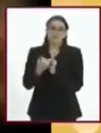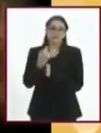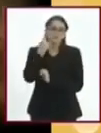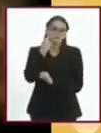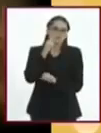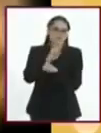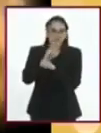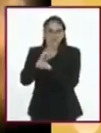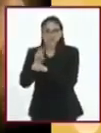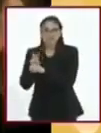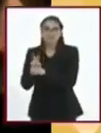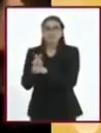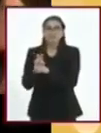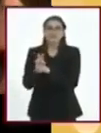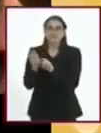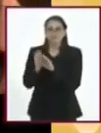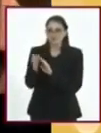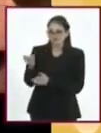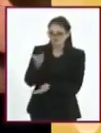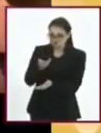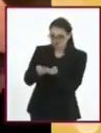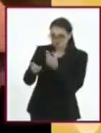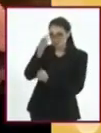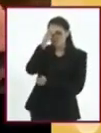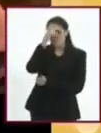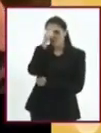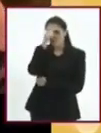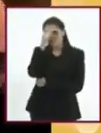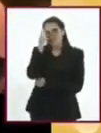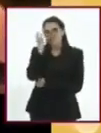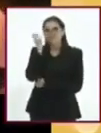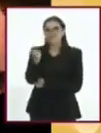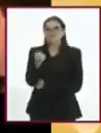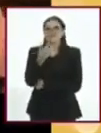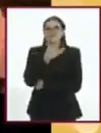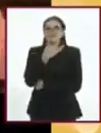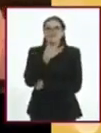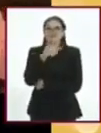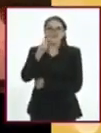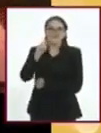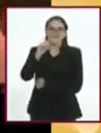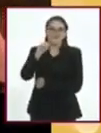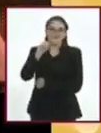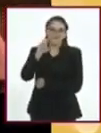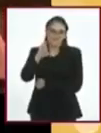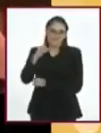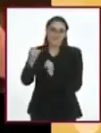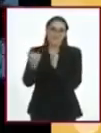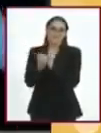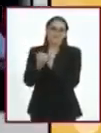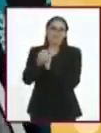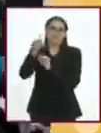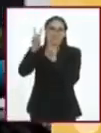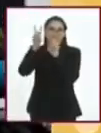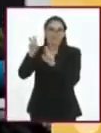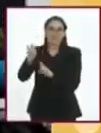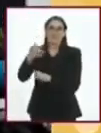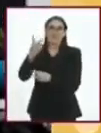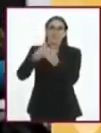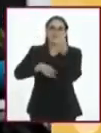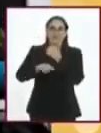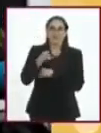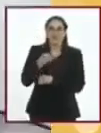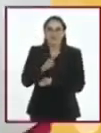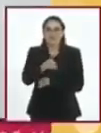la renegociación de este tratado de libre comercio en materia agropecuaria. En las